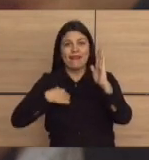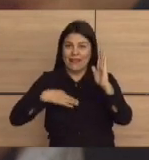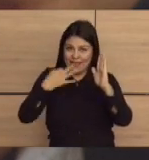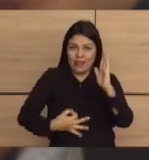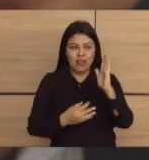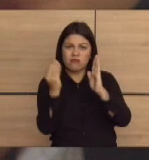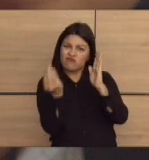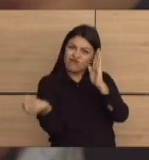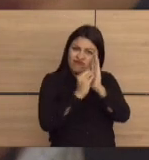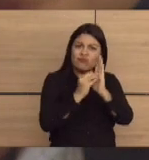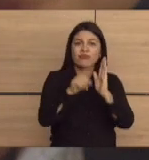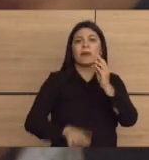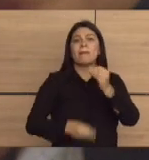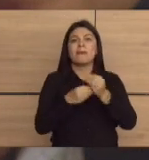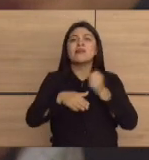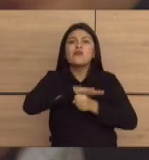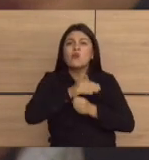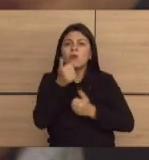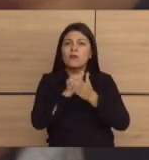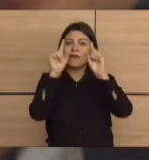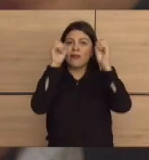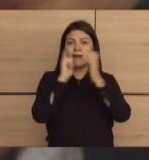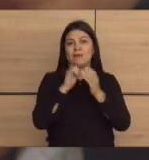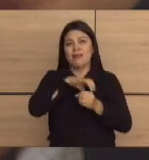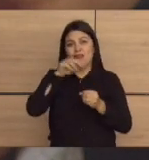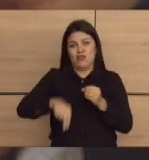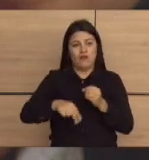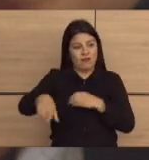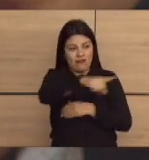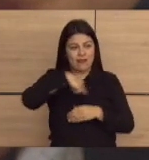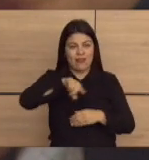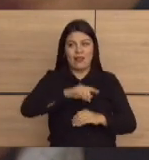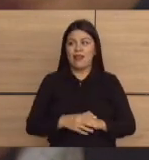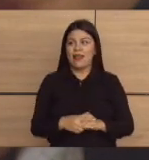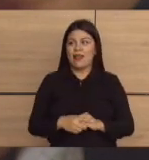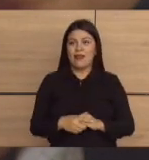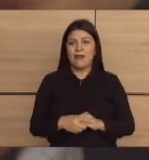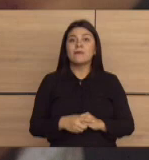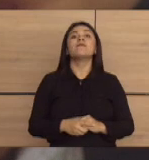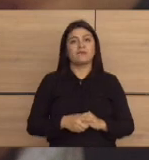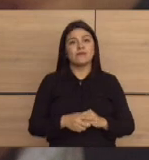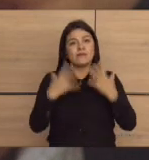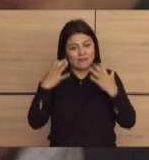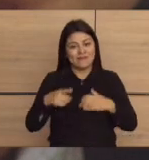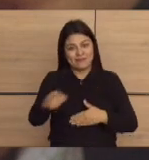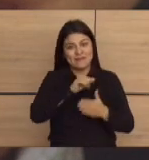cobije las condiciones ciudadanas. Nosotros queremos que los estudiantes de